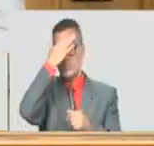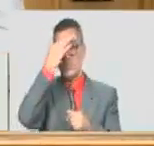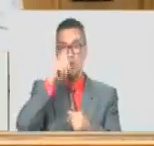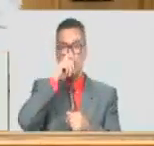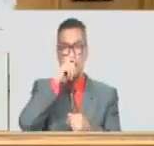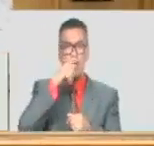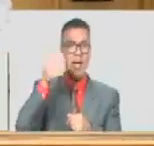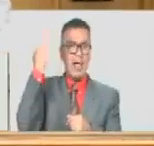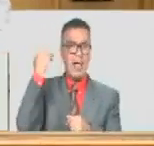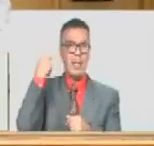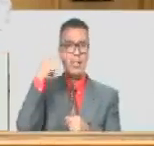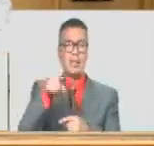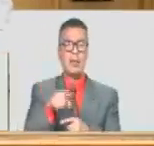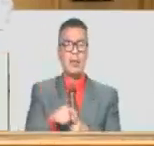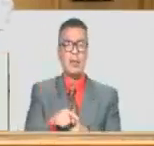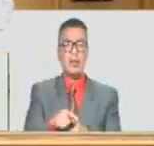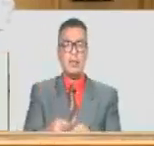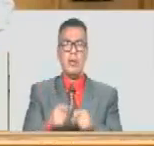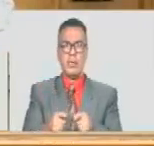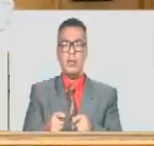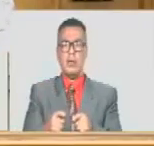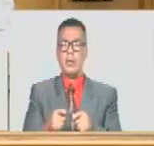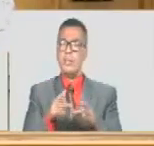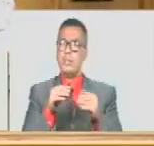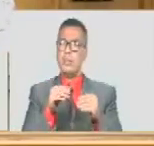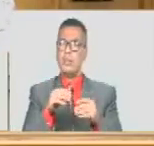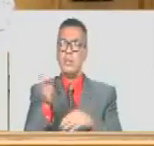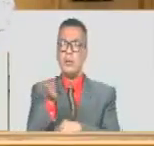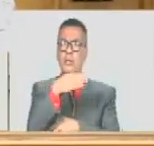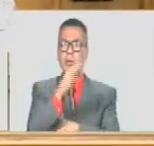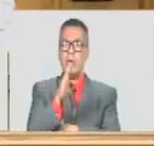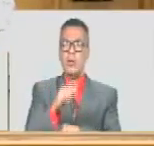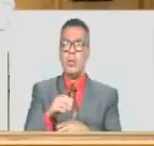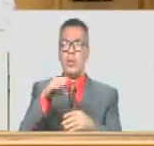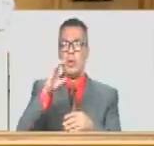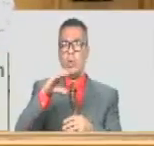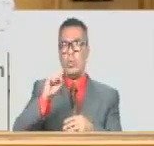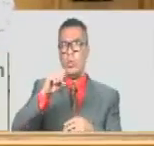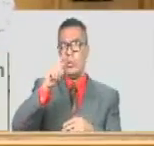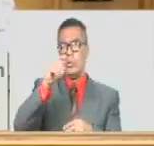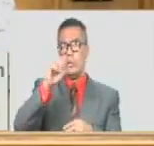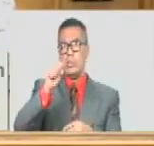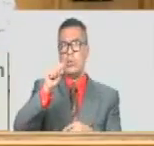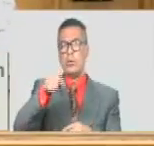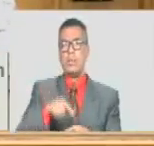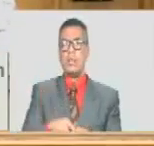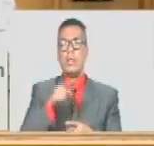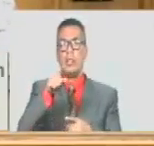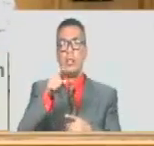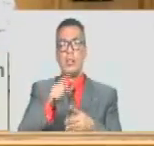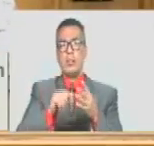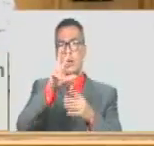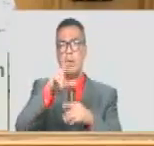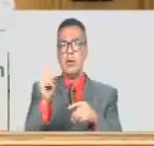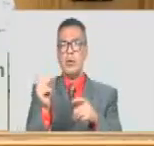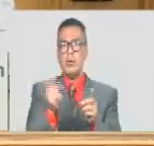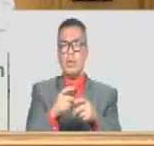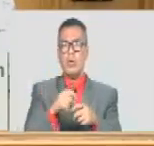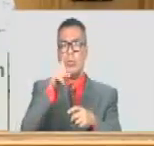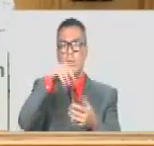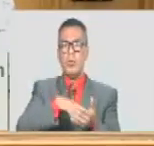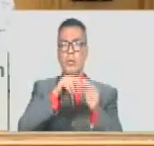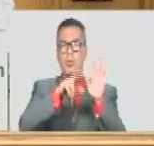Antes de la vela del intento de izarla, fue en Ocumare de la Costa. Ese 3 de